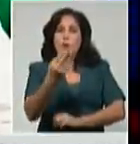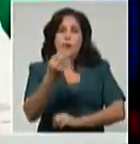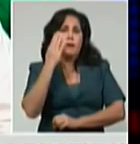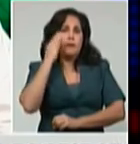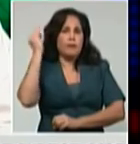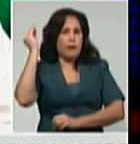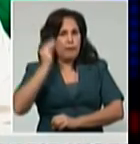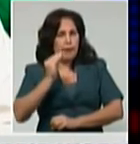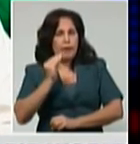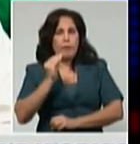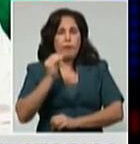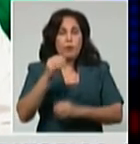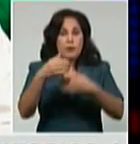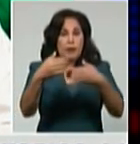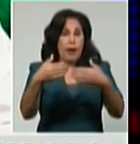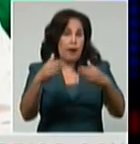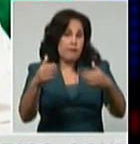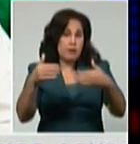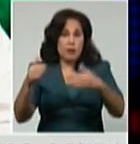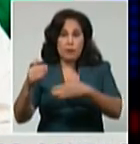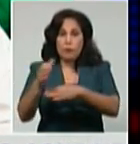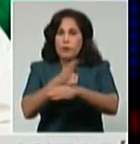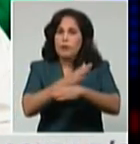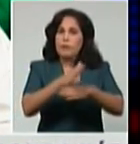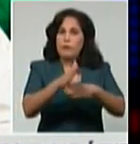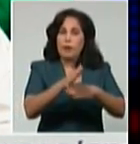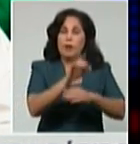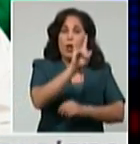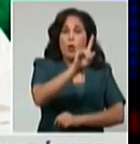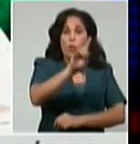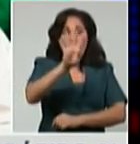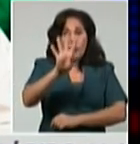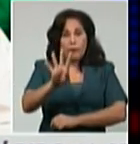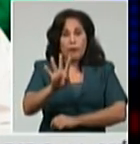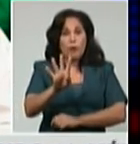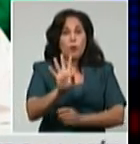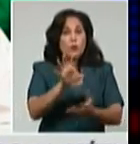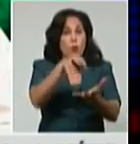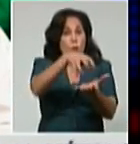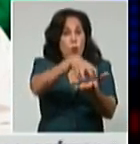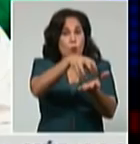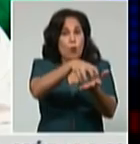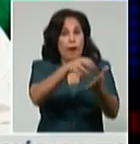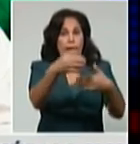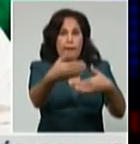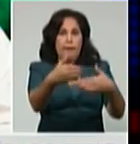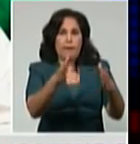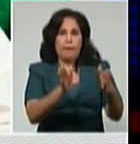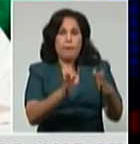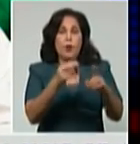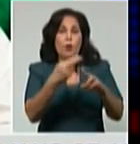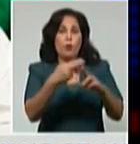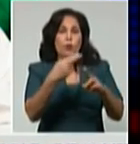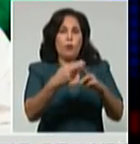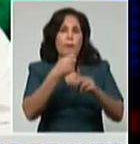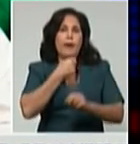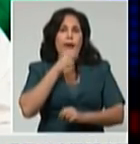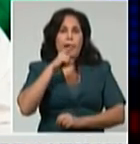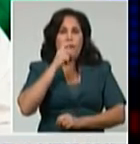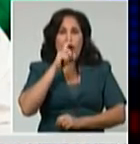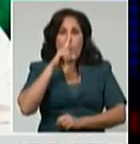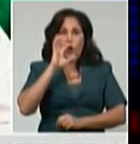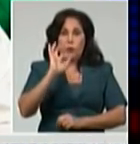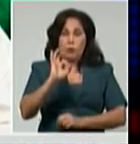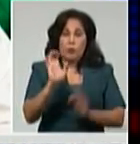identificado, se han abierto, como se llama, 94 eventos de transmisión local. Se han cerrado